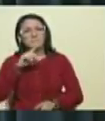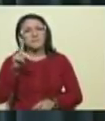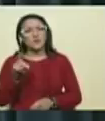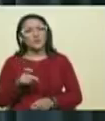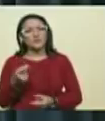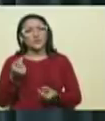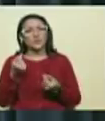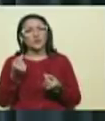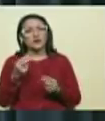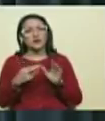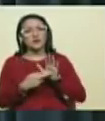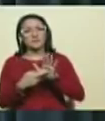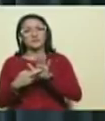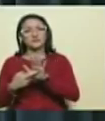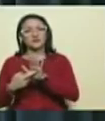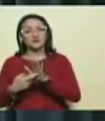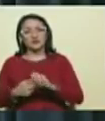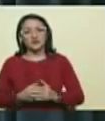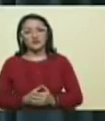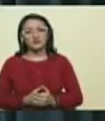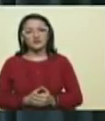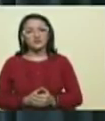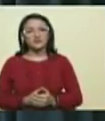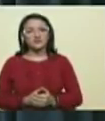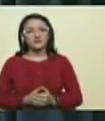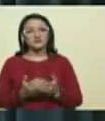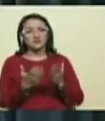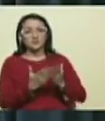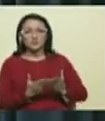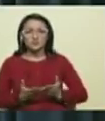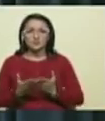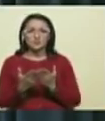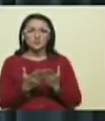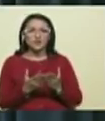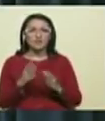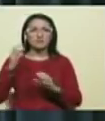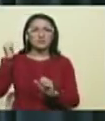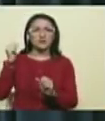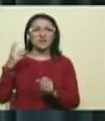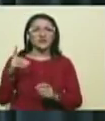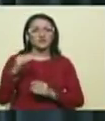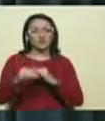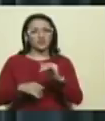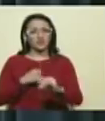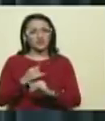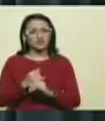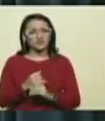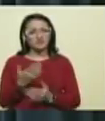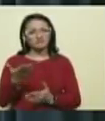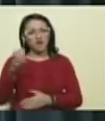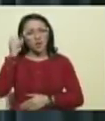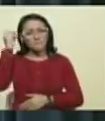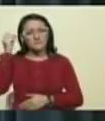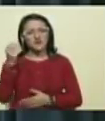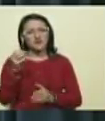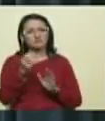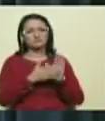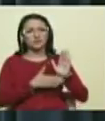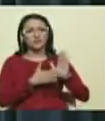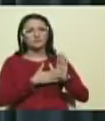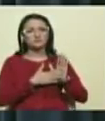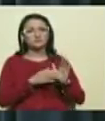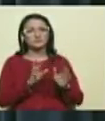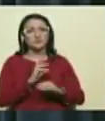pregúntele usted a cualquier representante que haya estudiado eso, diplomacia, derecho internacional, ¿qué opina de esa resolución? De inmediato le dice,